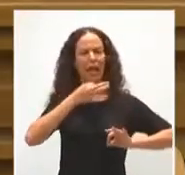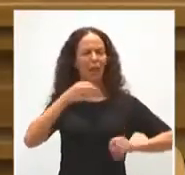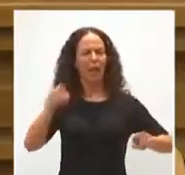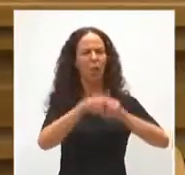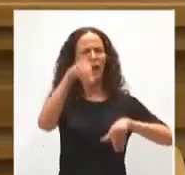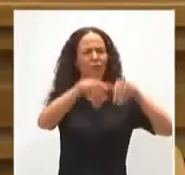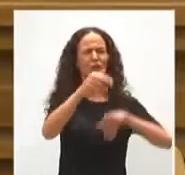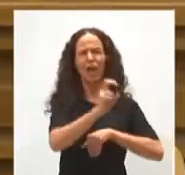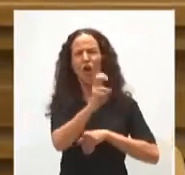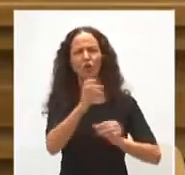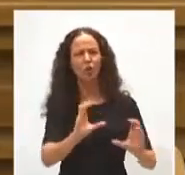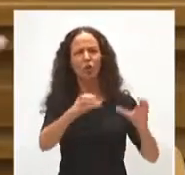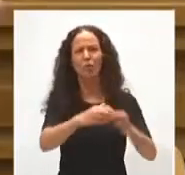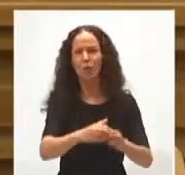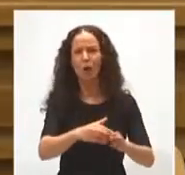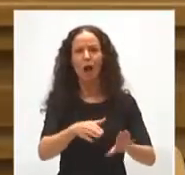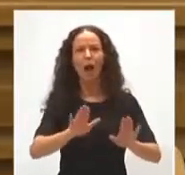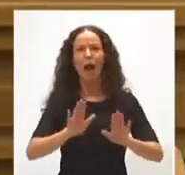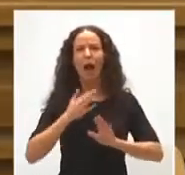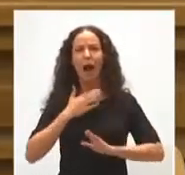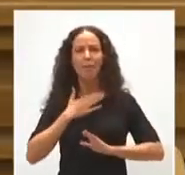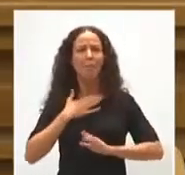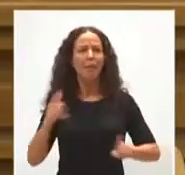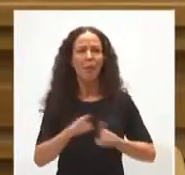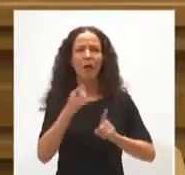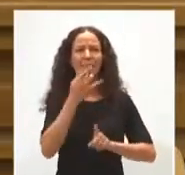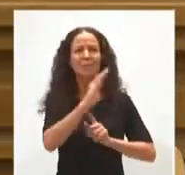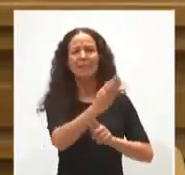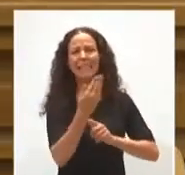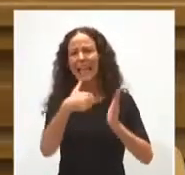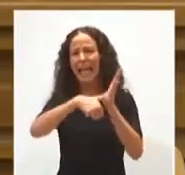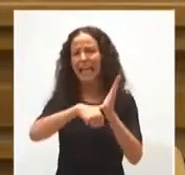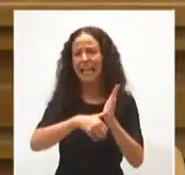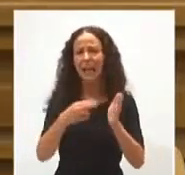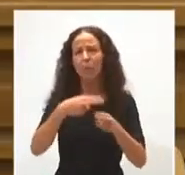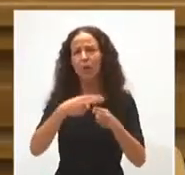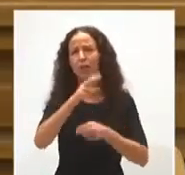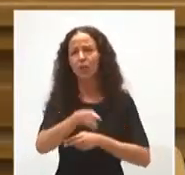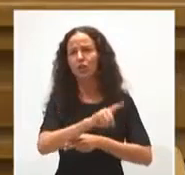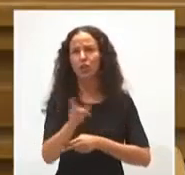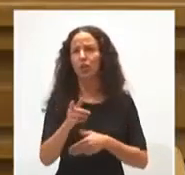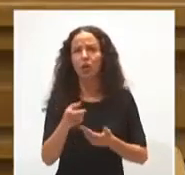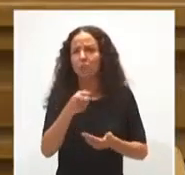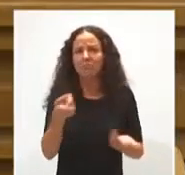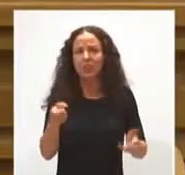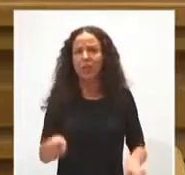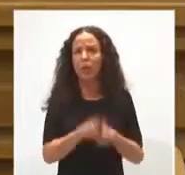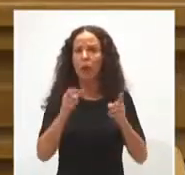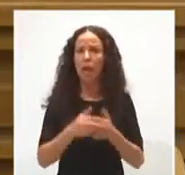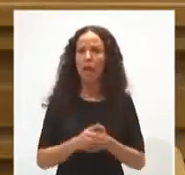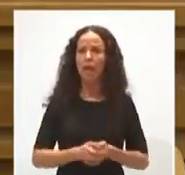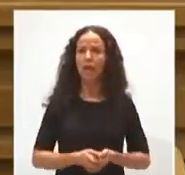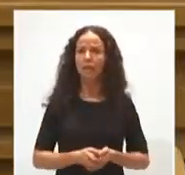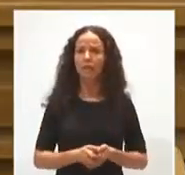por mucho carne que me venga enseñando lo tiene todo arreglado la vida así es y